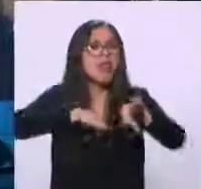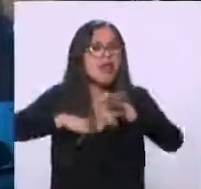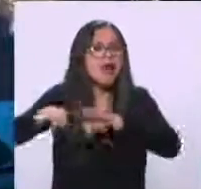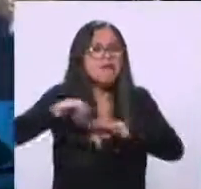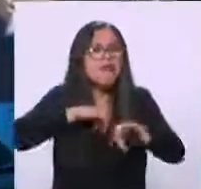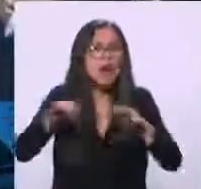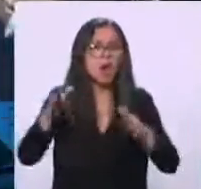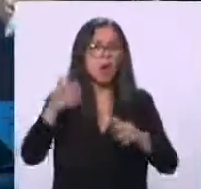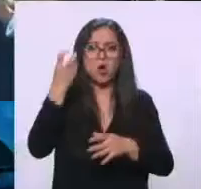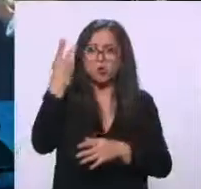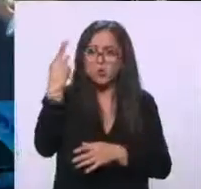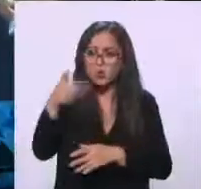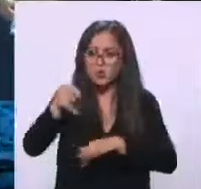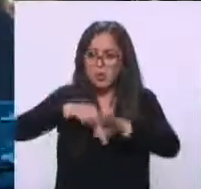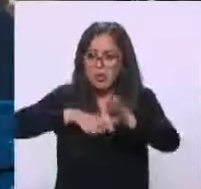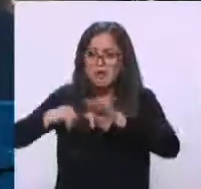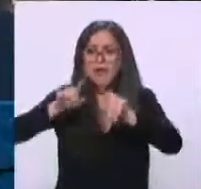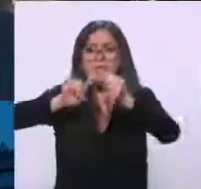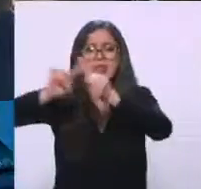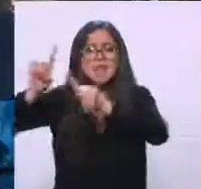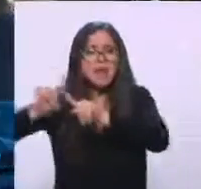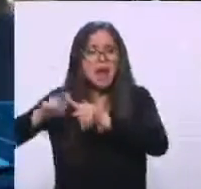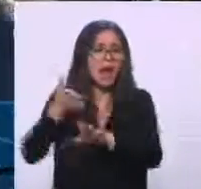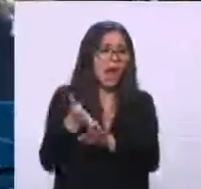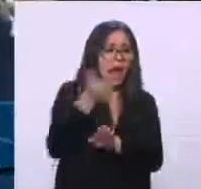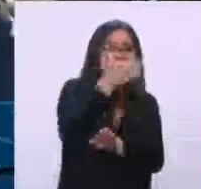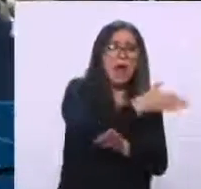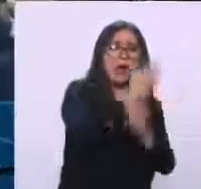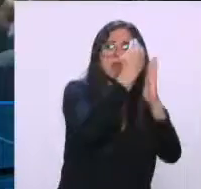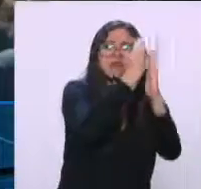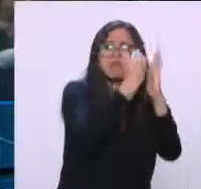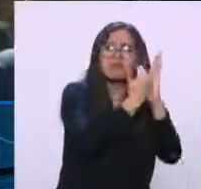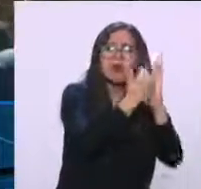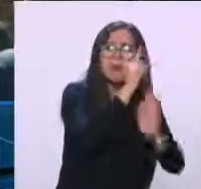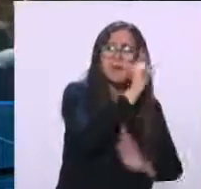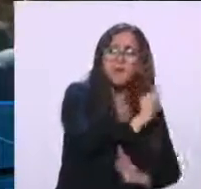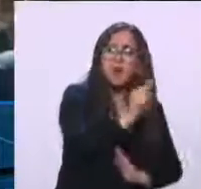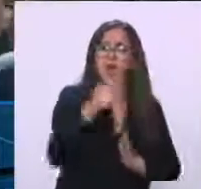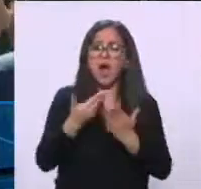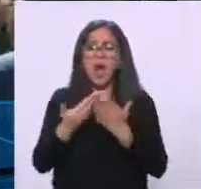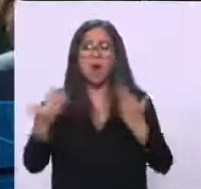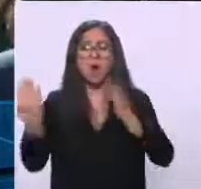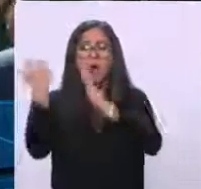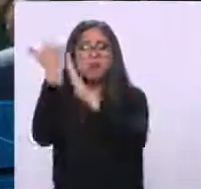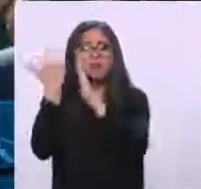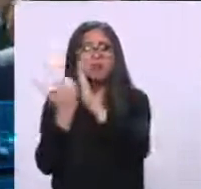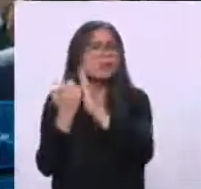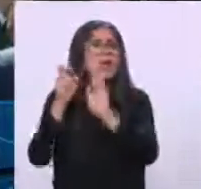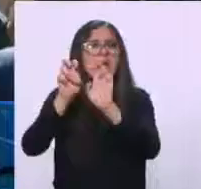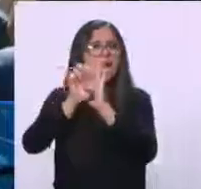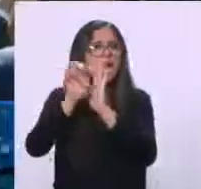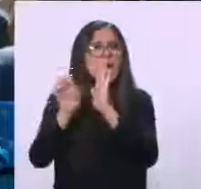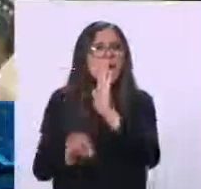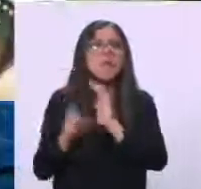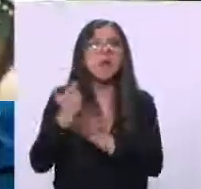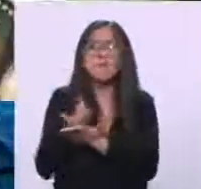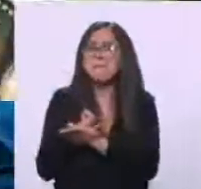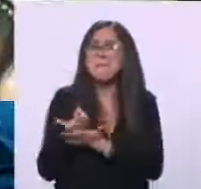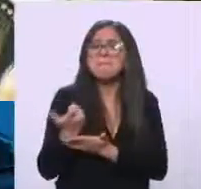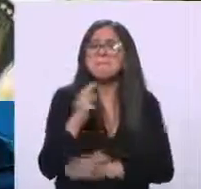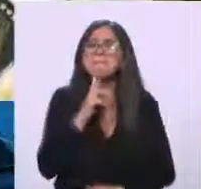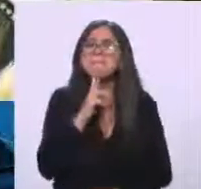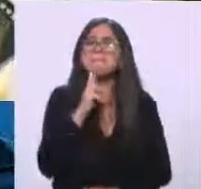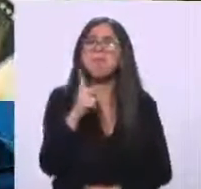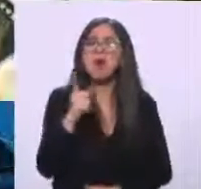las condiciones y una parte fundamental es que se mejoren los salarios de los trabajadores mexicanos, se mejoraron